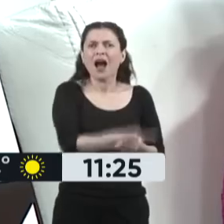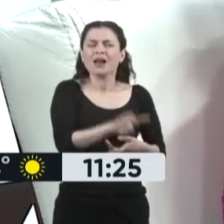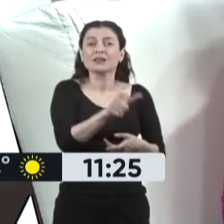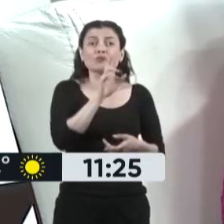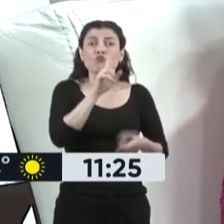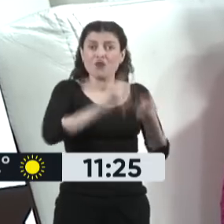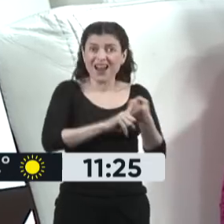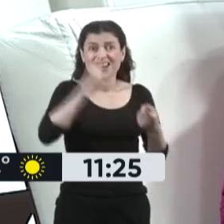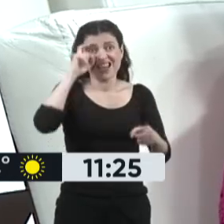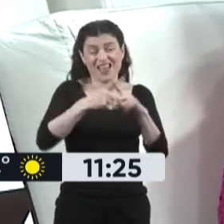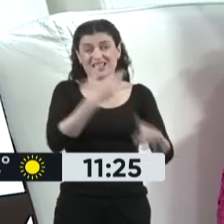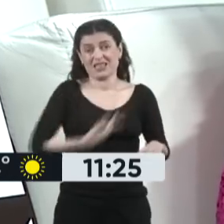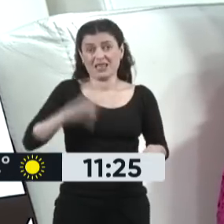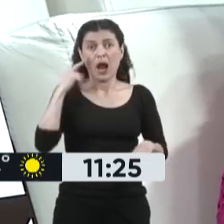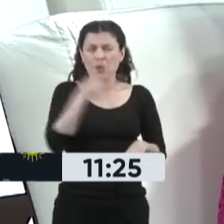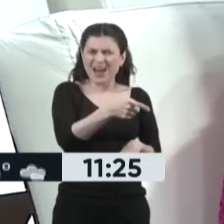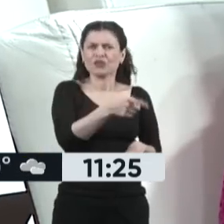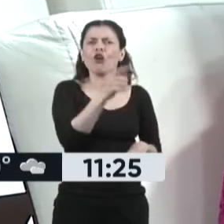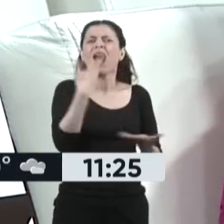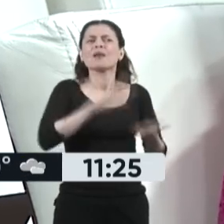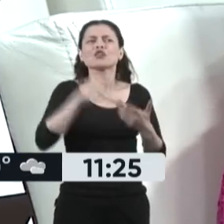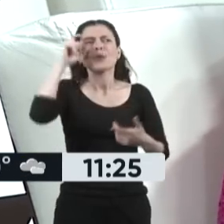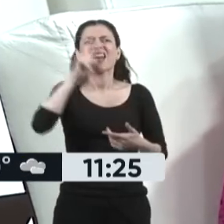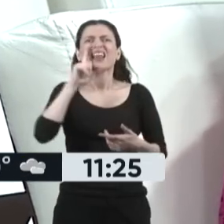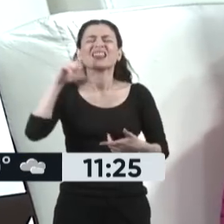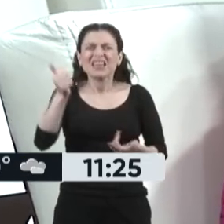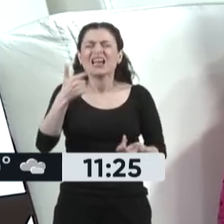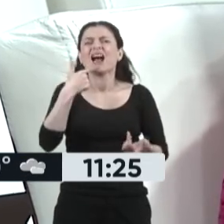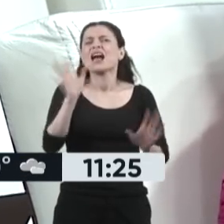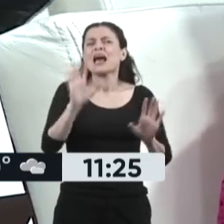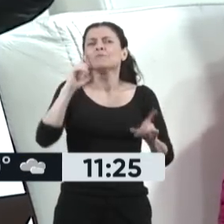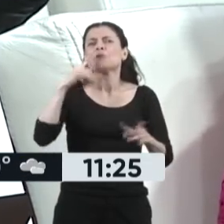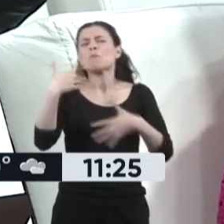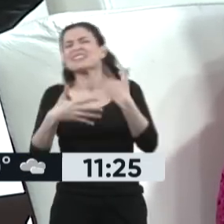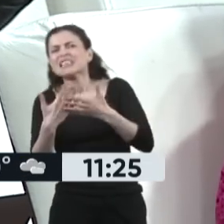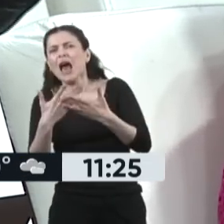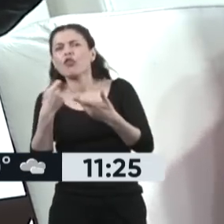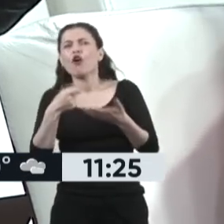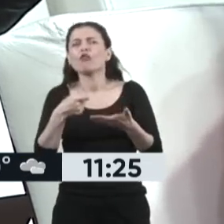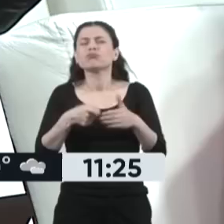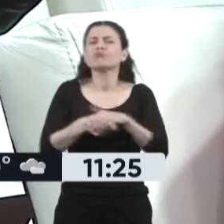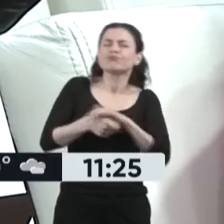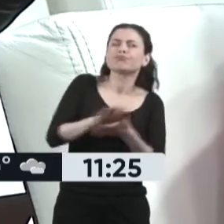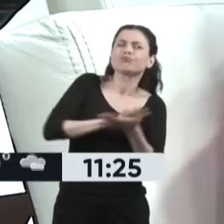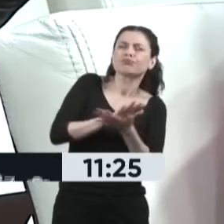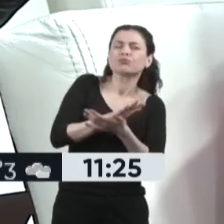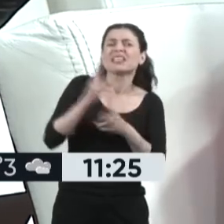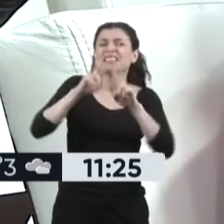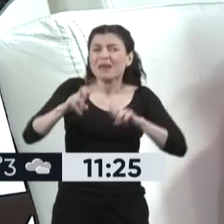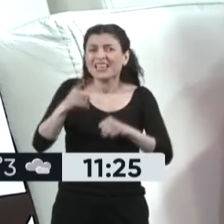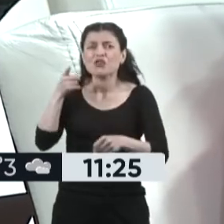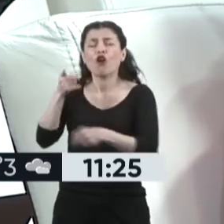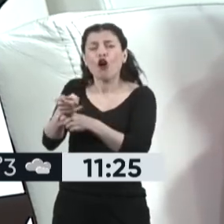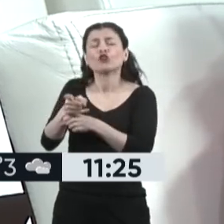es judicializable nada de lo que mencionás, la causa por corrupción. Sí, claro, se investiga contra el presidente,